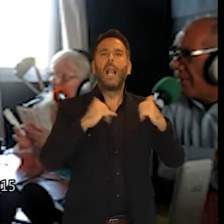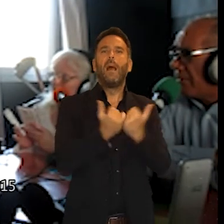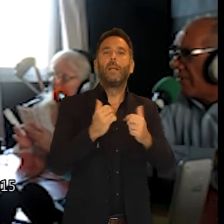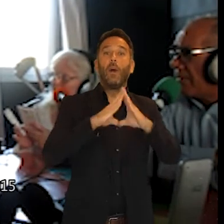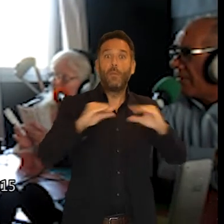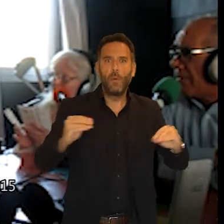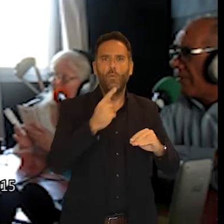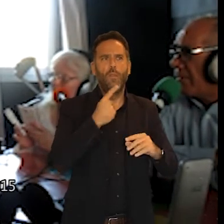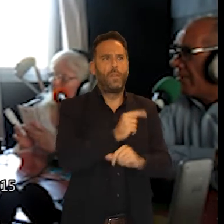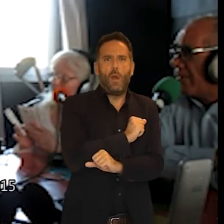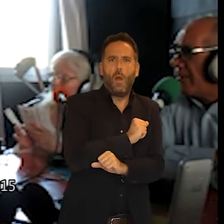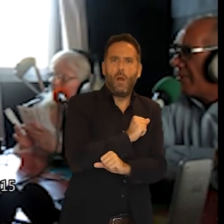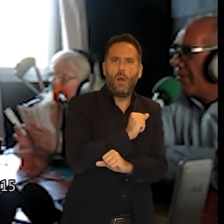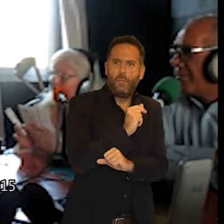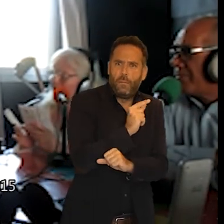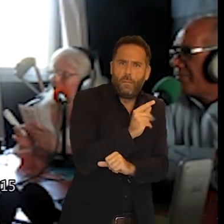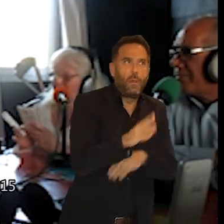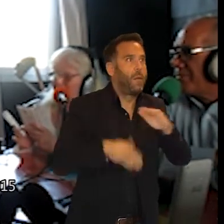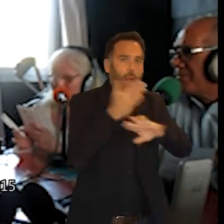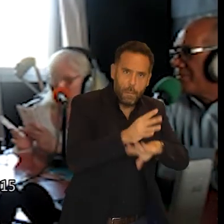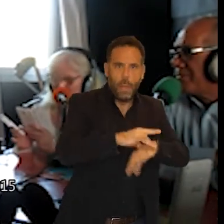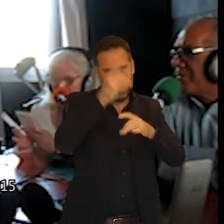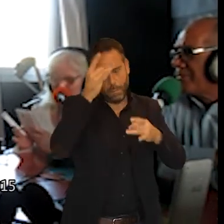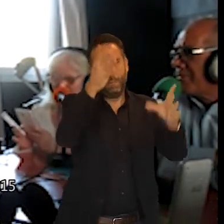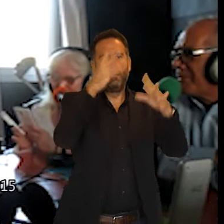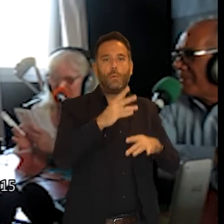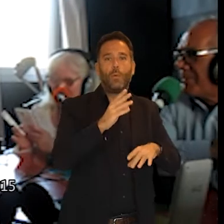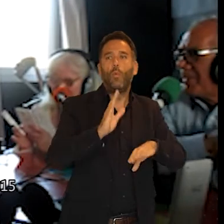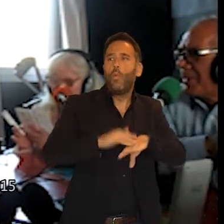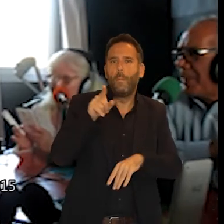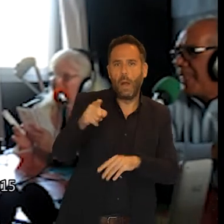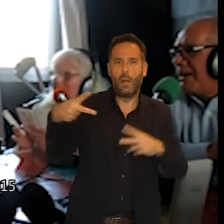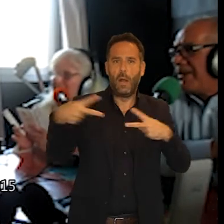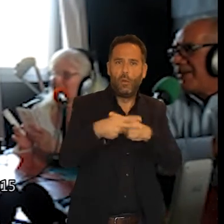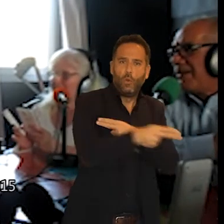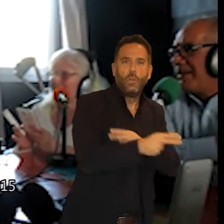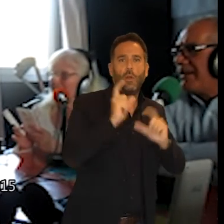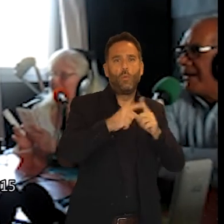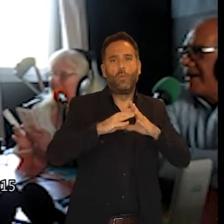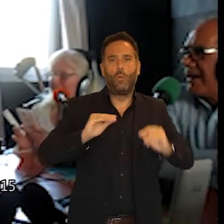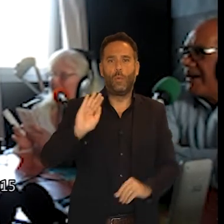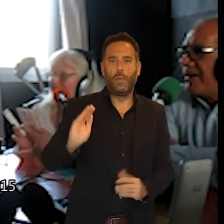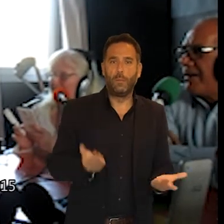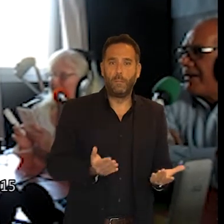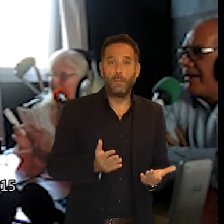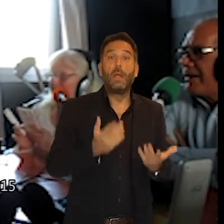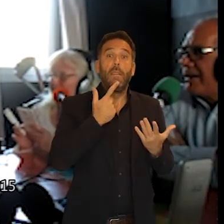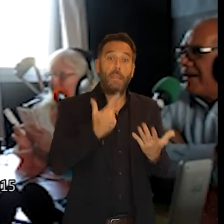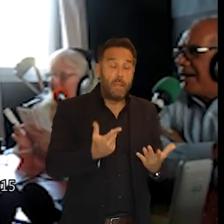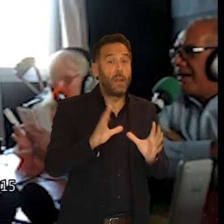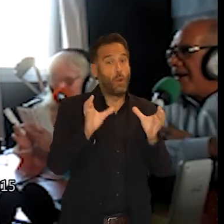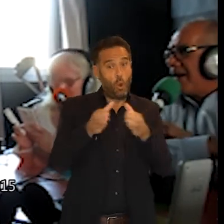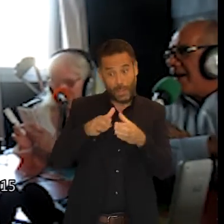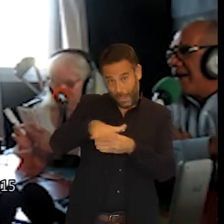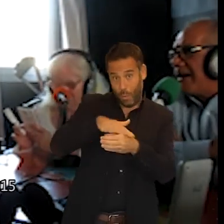tienen que soportar los menores para poder ser atendidos por culpa de los recortes de la Junta de Andalucía. Según los cálculos de este colectivo en